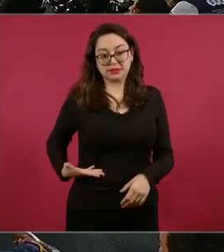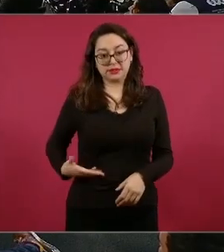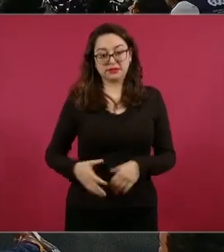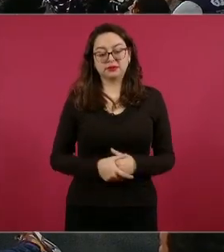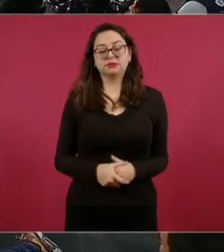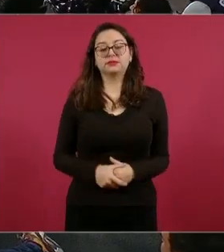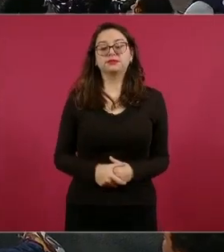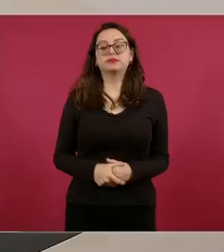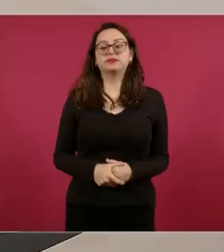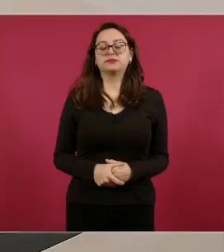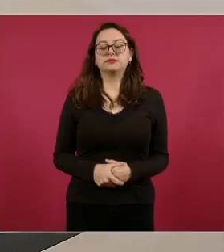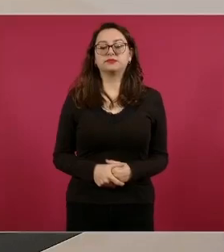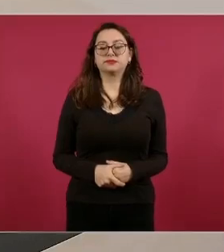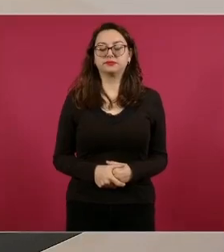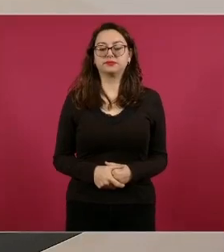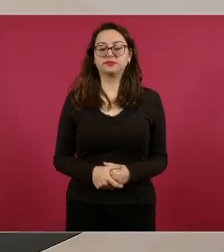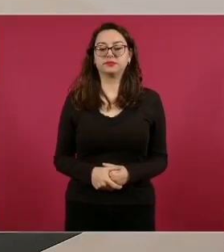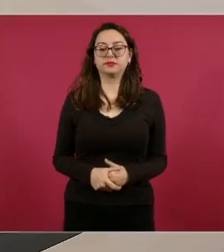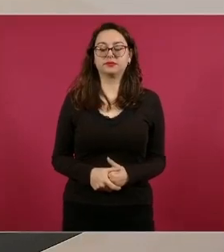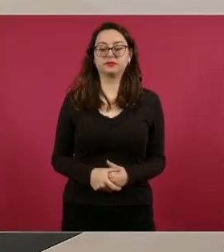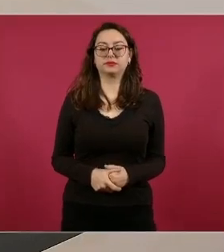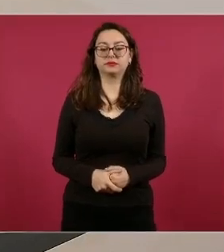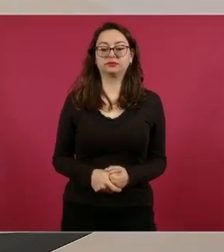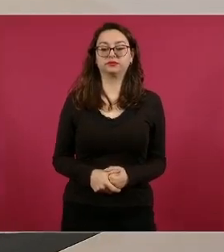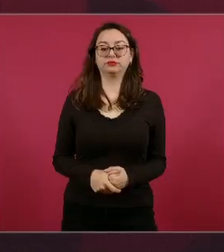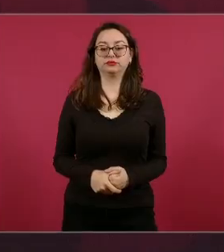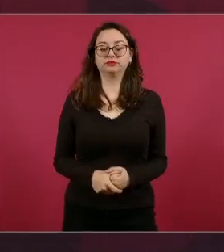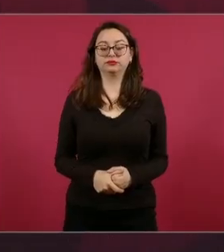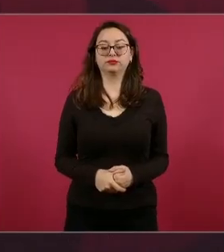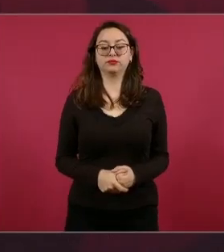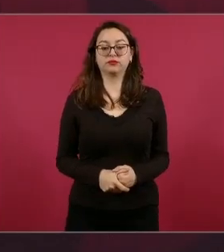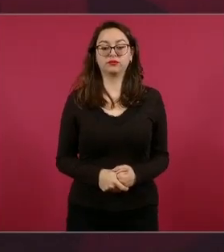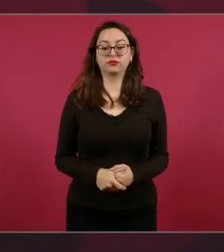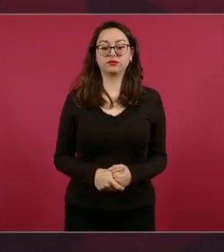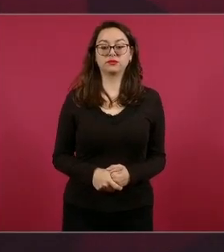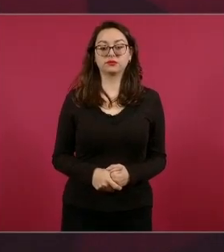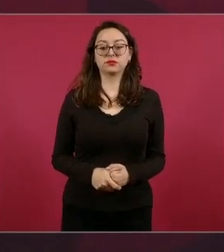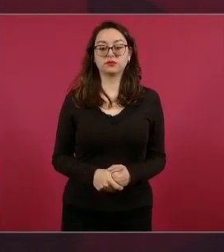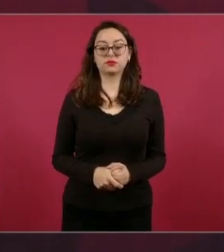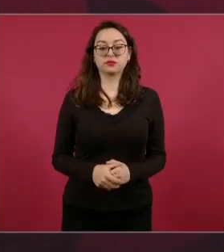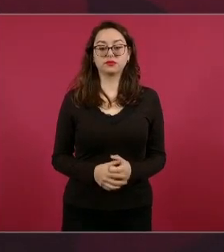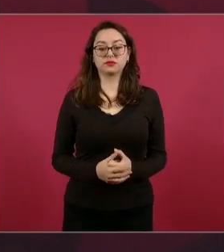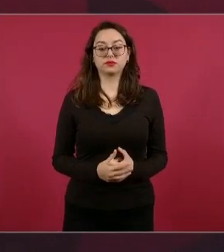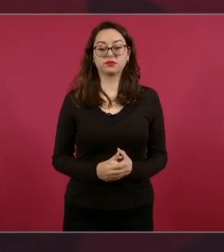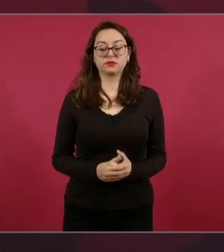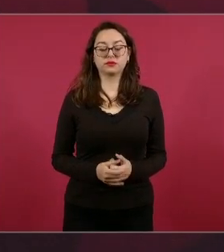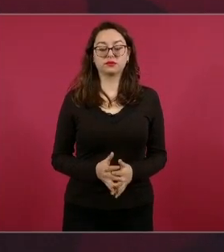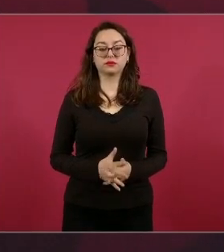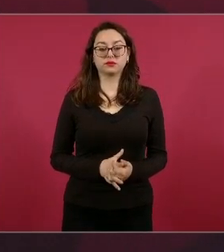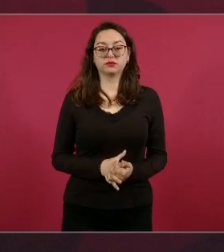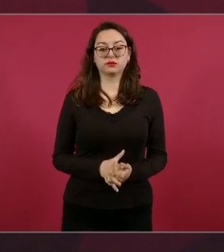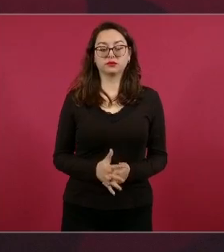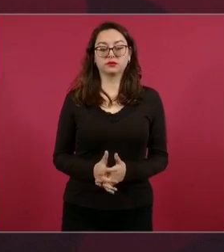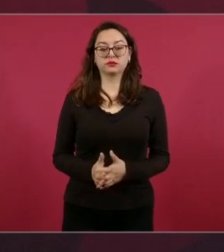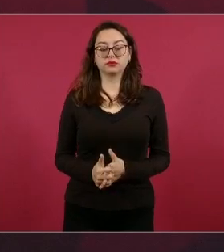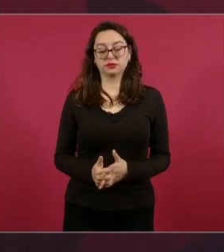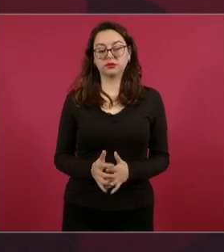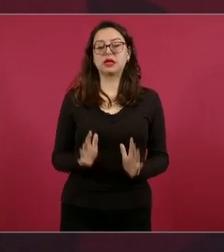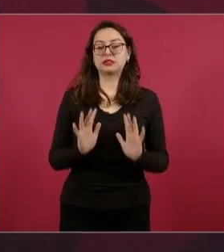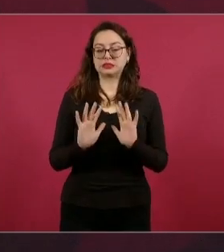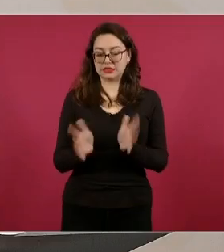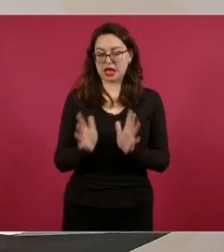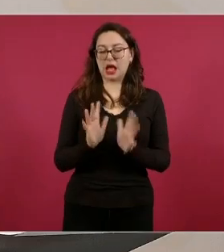ya recibí a quienes organizan este